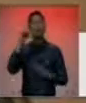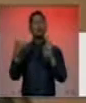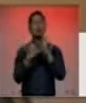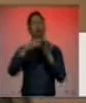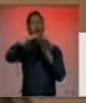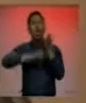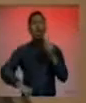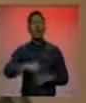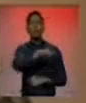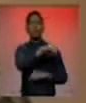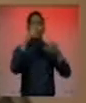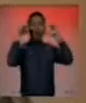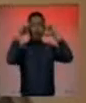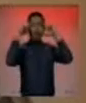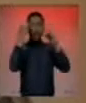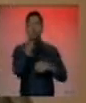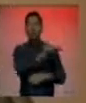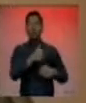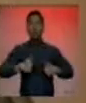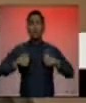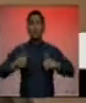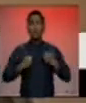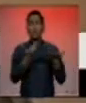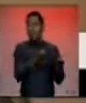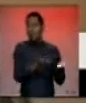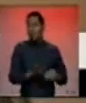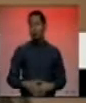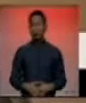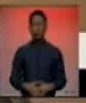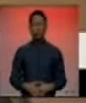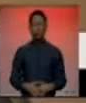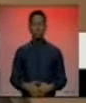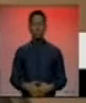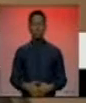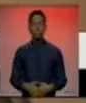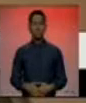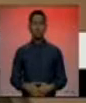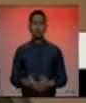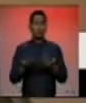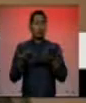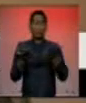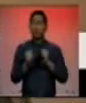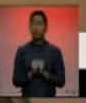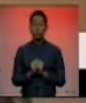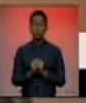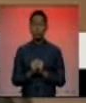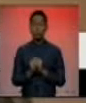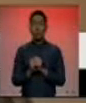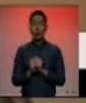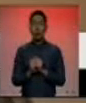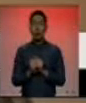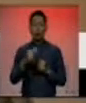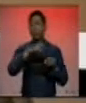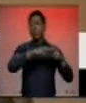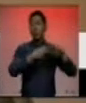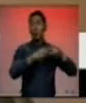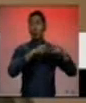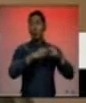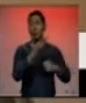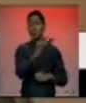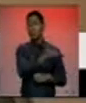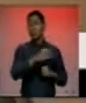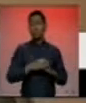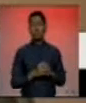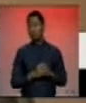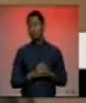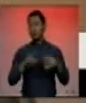piensa derogar el candidato opositor y los quienes son de, hacen de la oposición, de ver